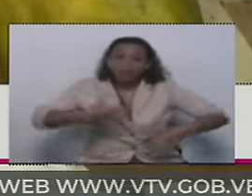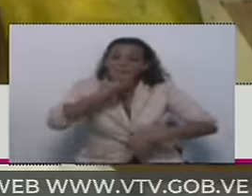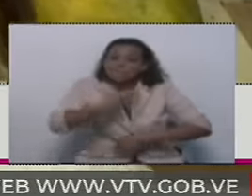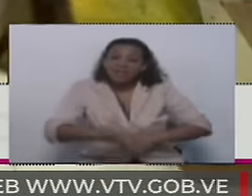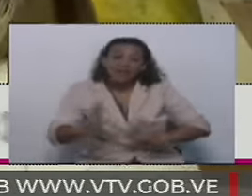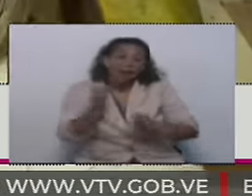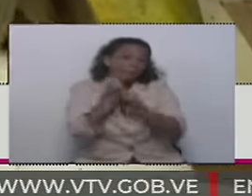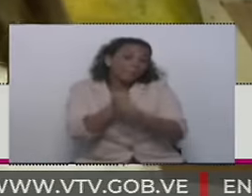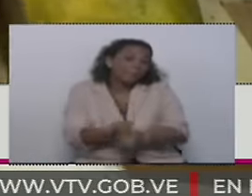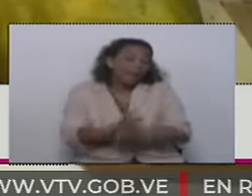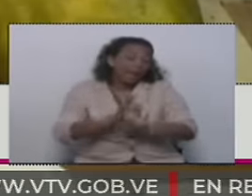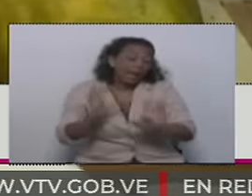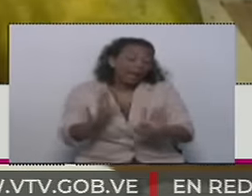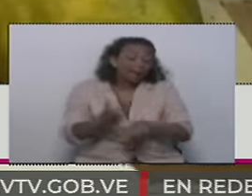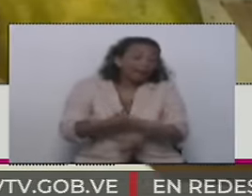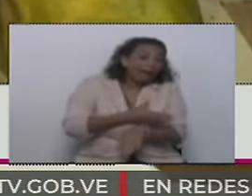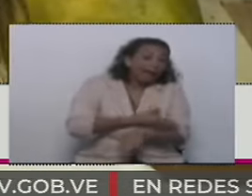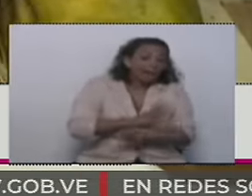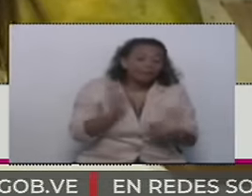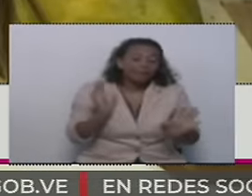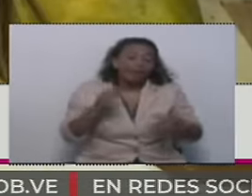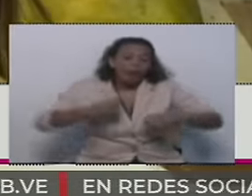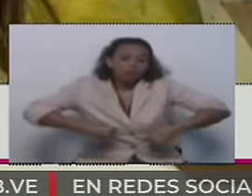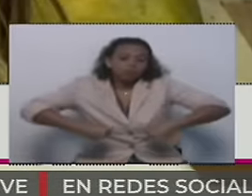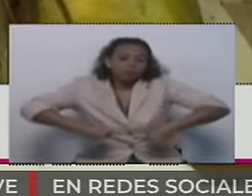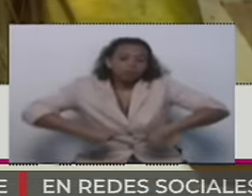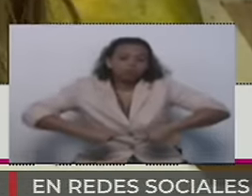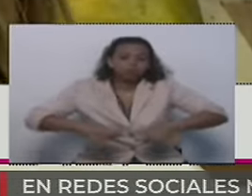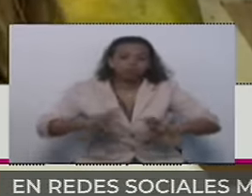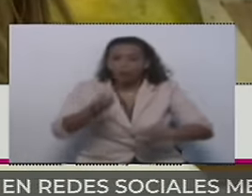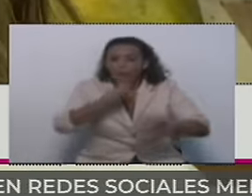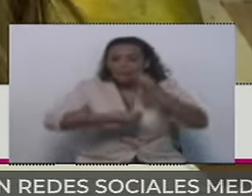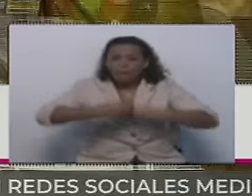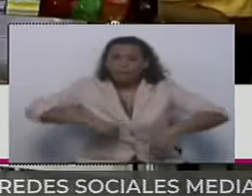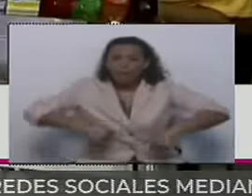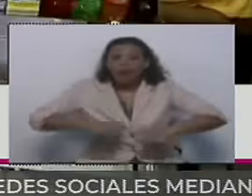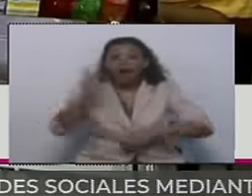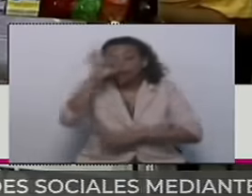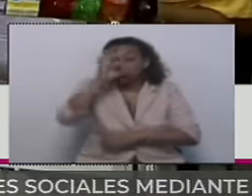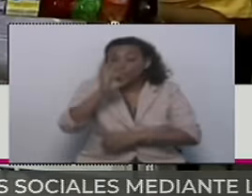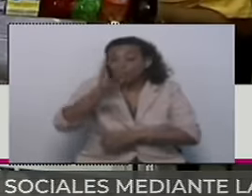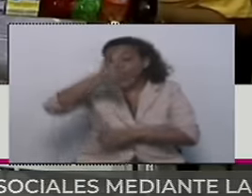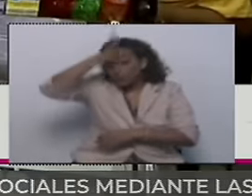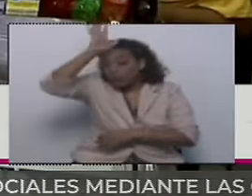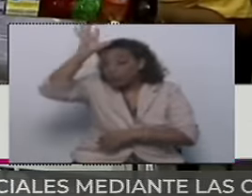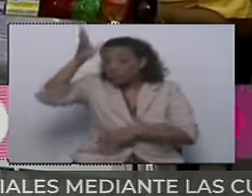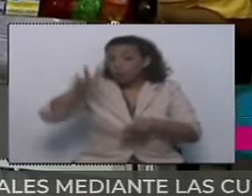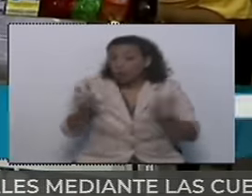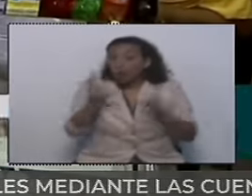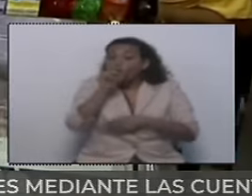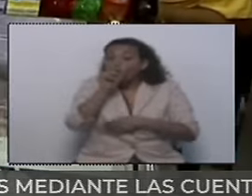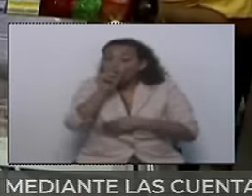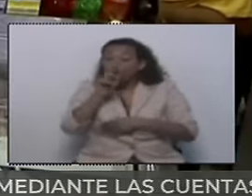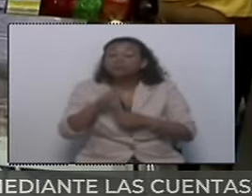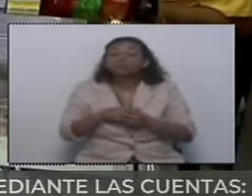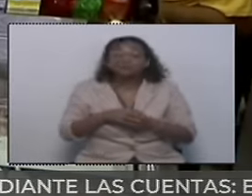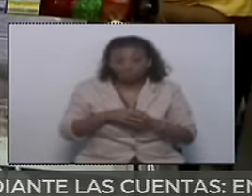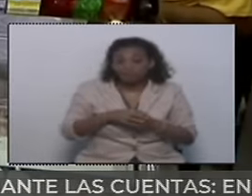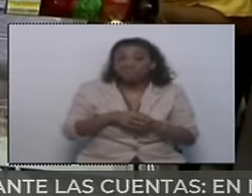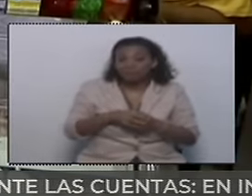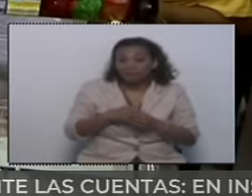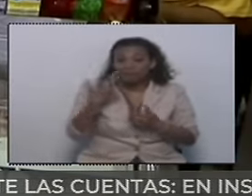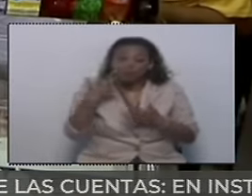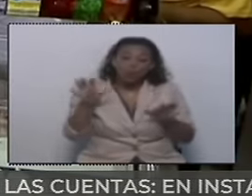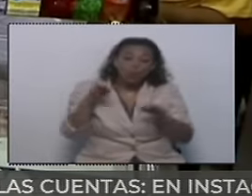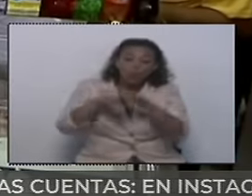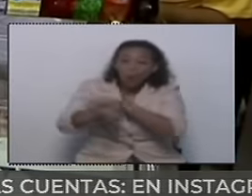que empezar ahorita porque usted adelantó las Navidades. Entonces, tenemos cochino, gallinas y pollos. ¿Viste? Eso lo